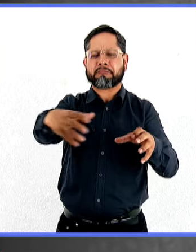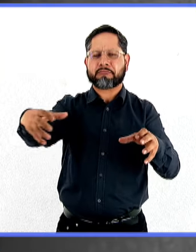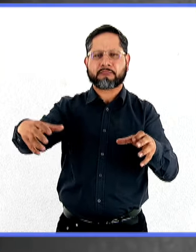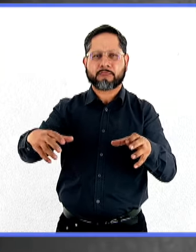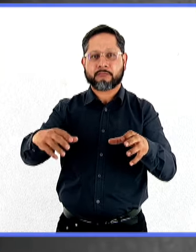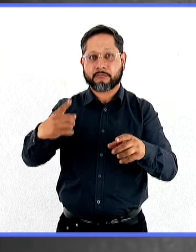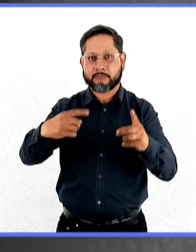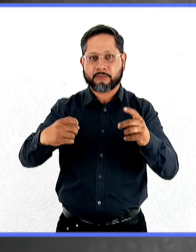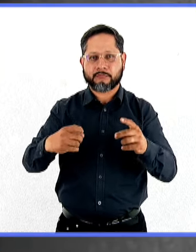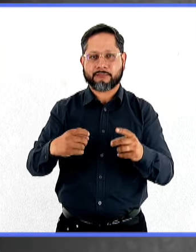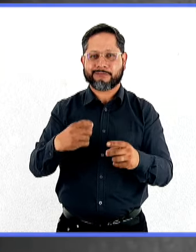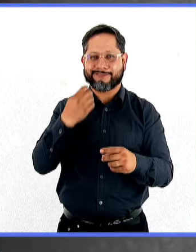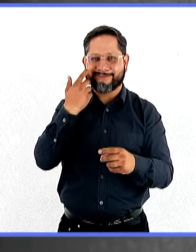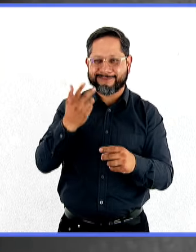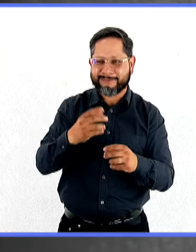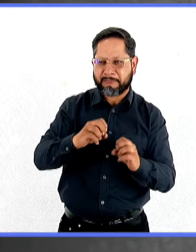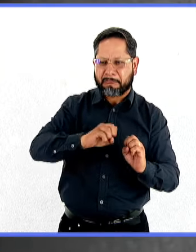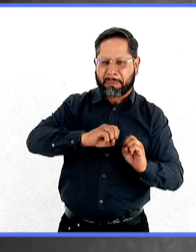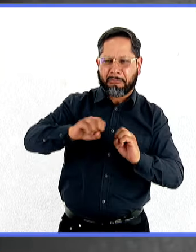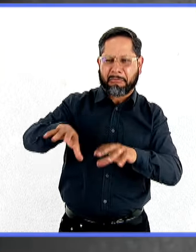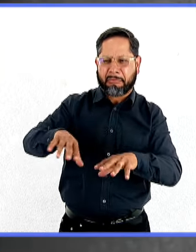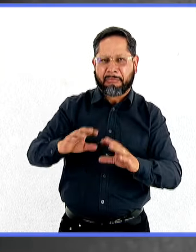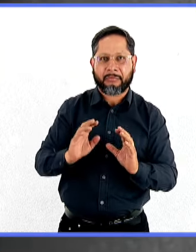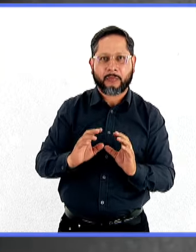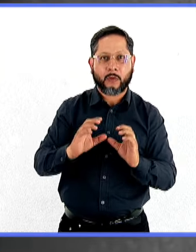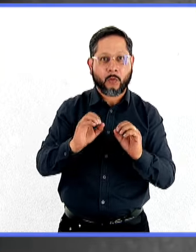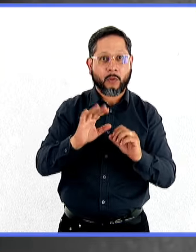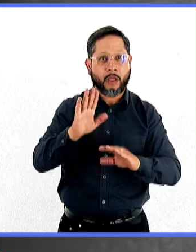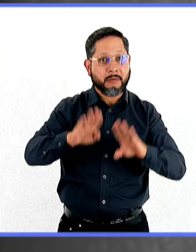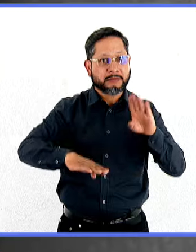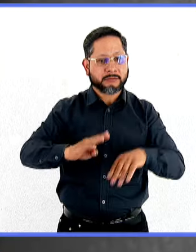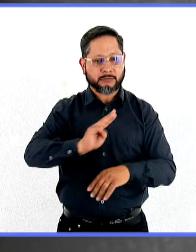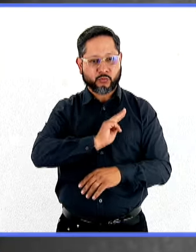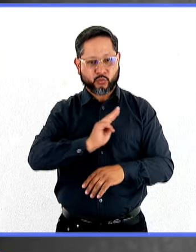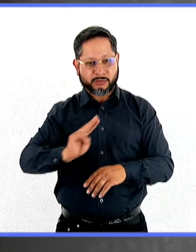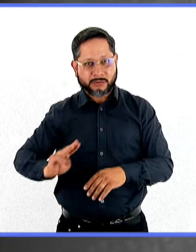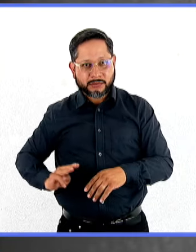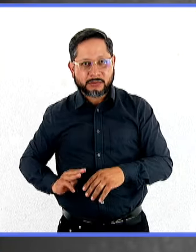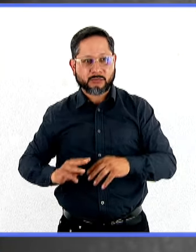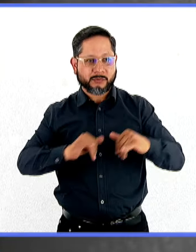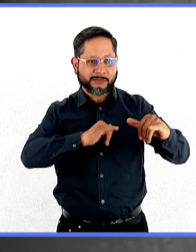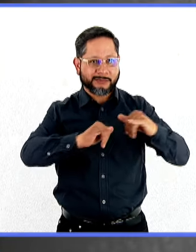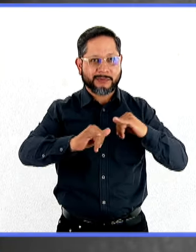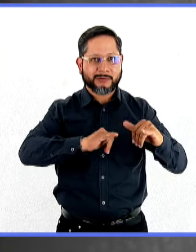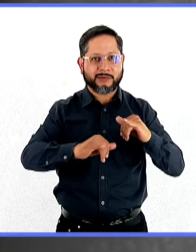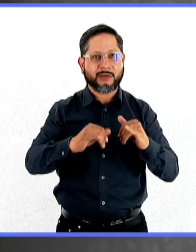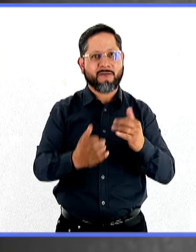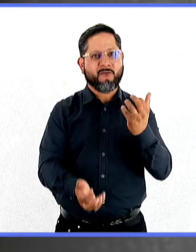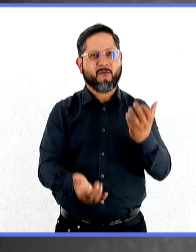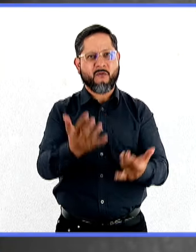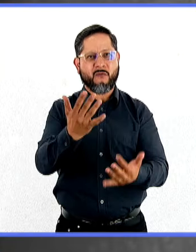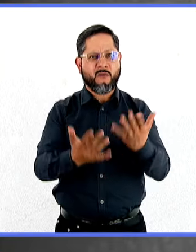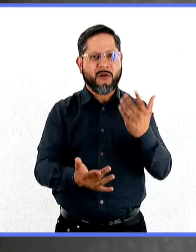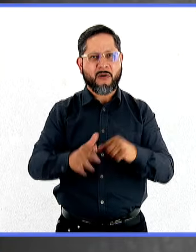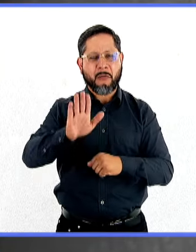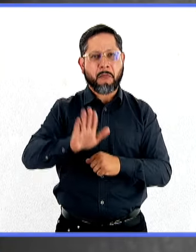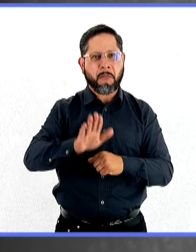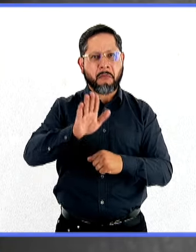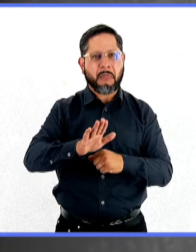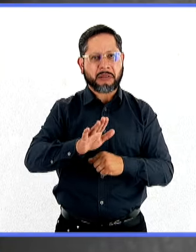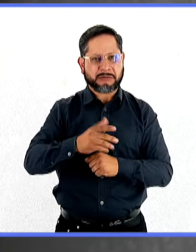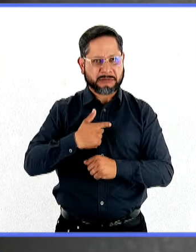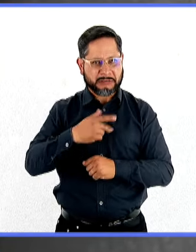provocados hay riñas o peleas entre municipios entre jidos y utilizan a veces el fuego como una